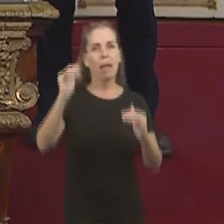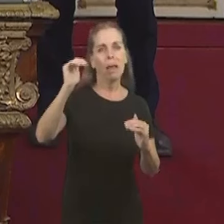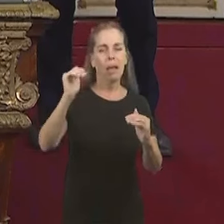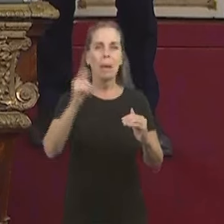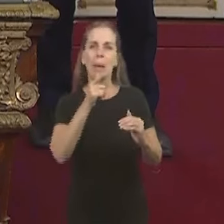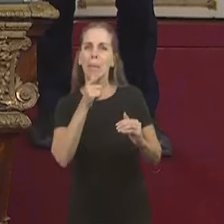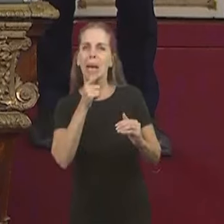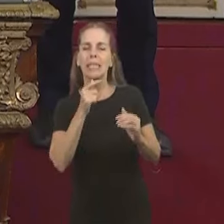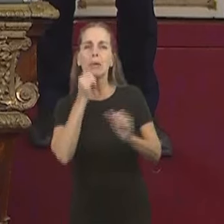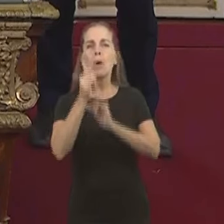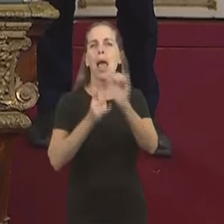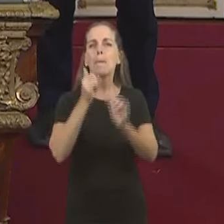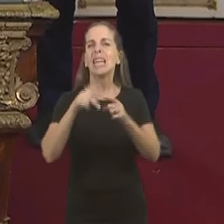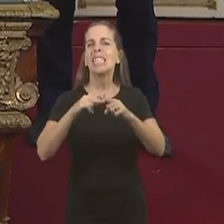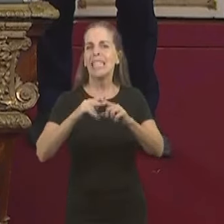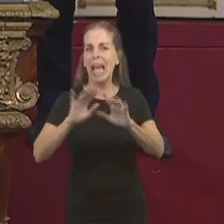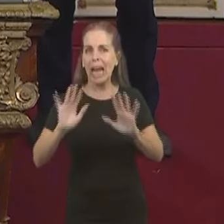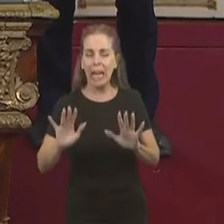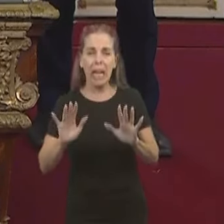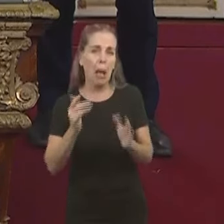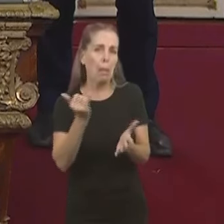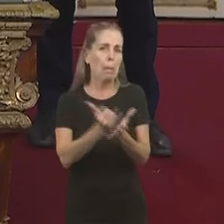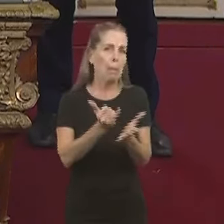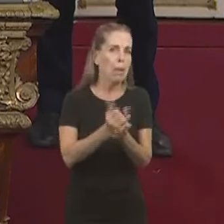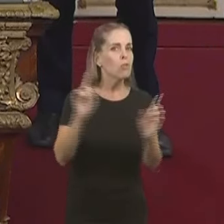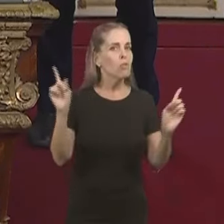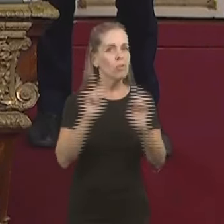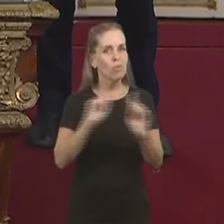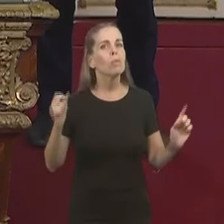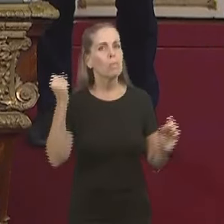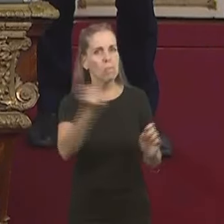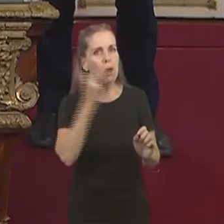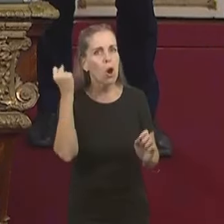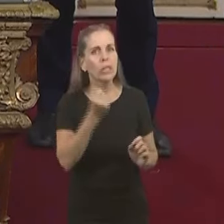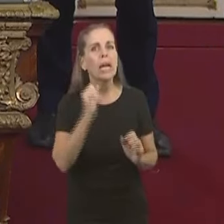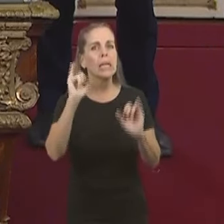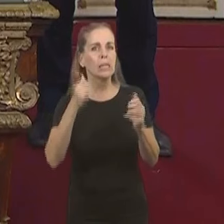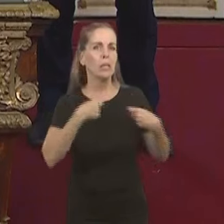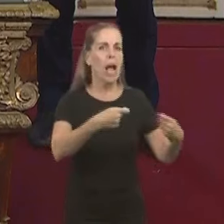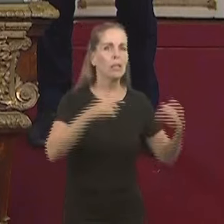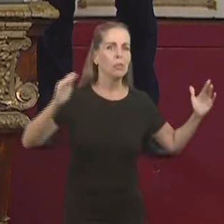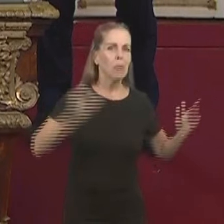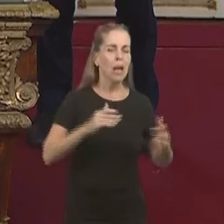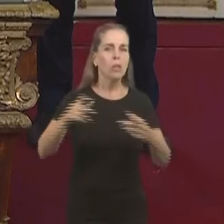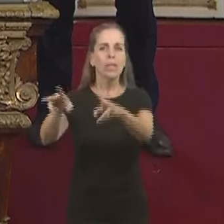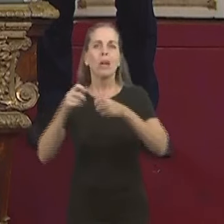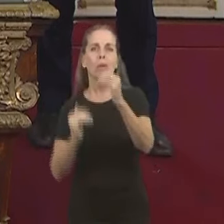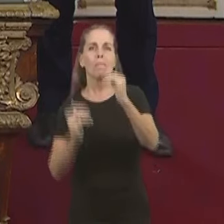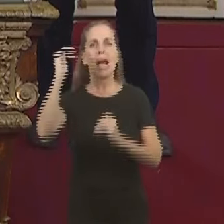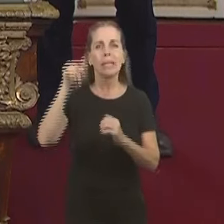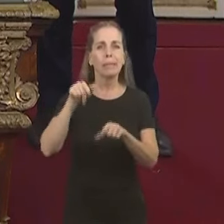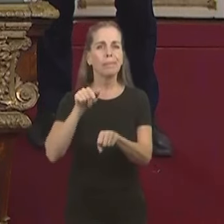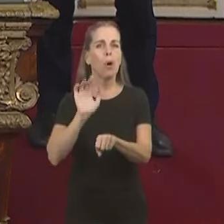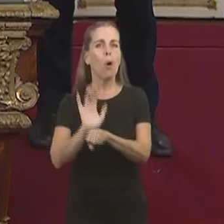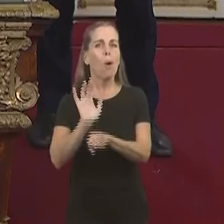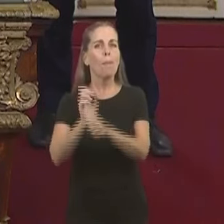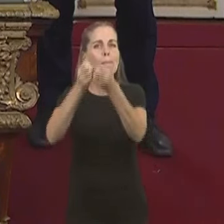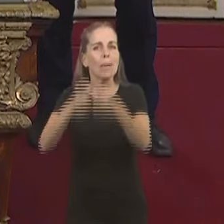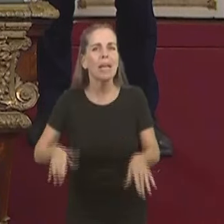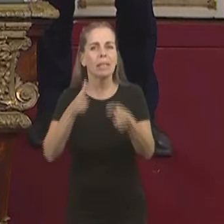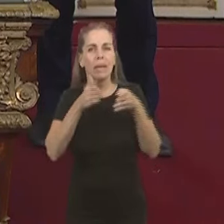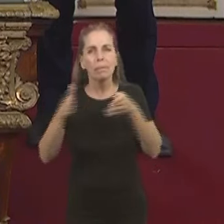definición técnica que no hace a la vida de los argentinos no es Ni más ni menos que el único Punto de partida posible para terminar de